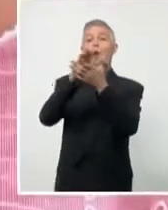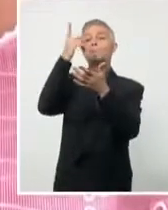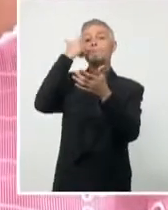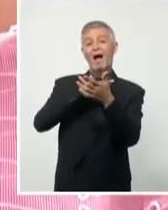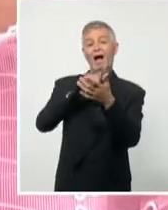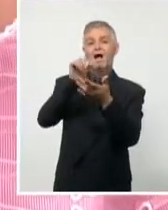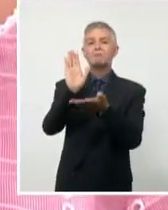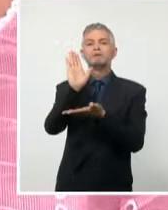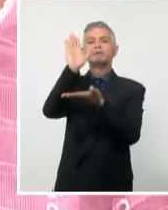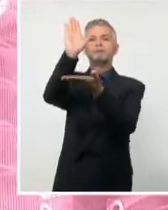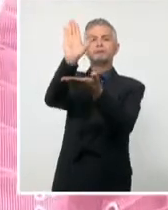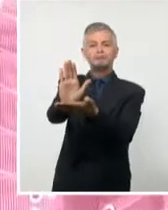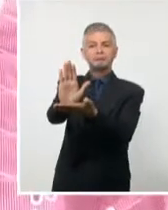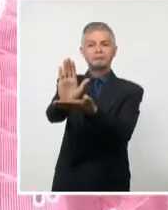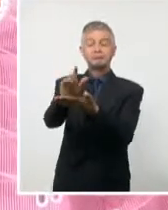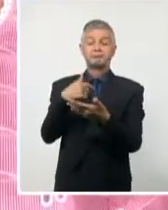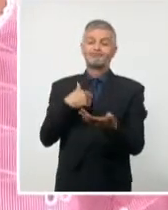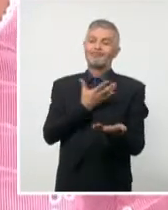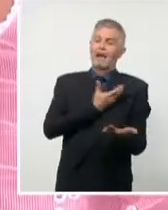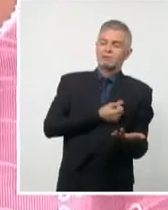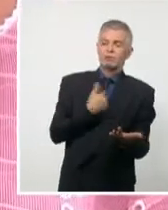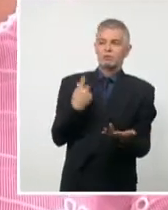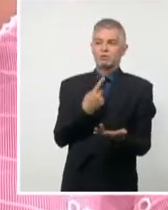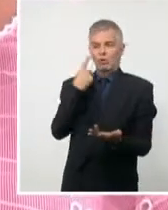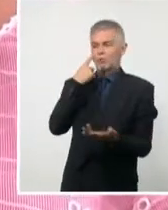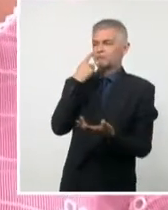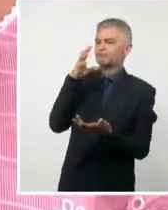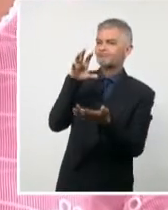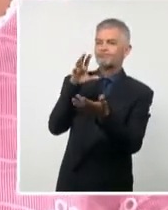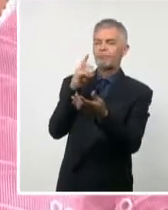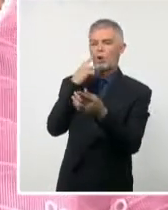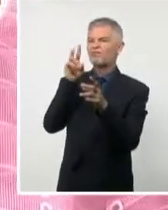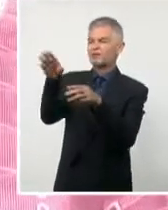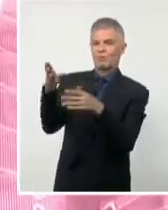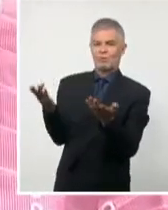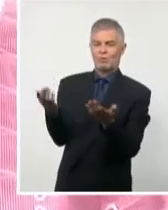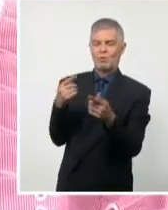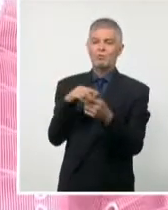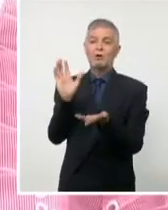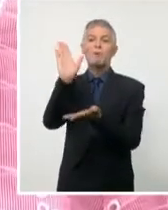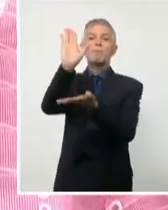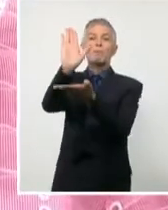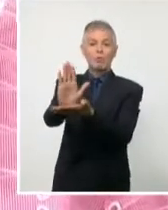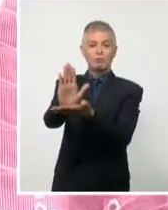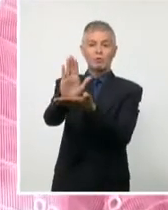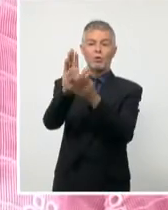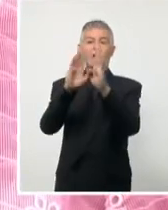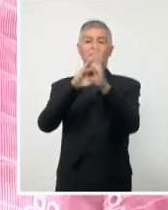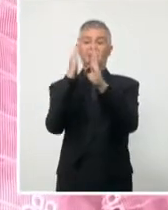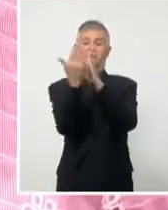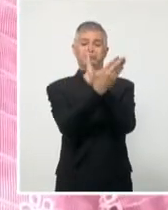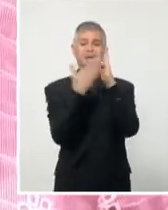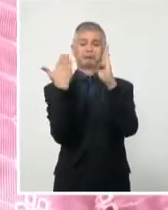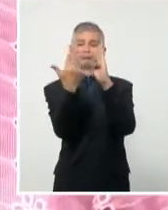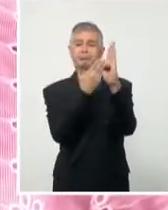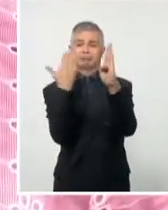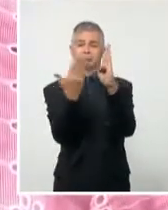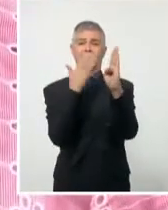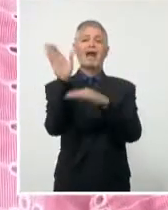busto, que lamentablemente no logramos localizar, un busto de Antonio Maceo envuelto en la bandera cubana y donde